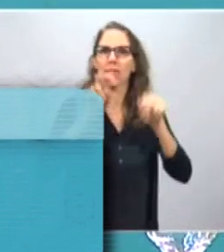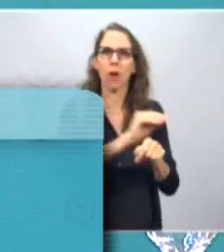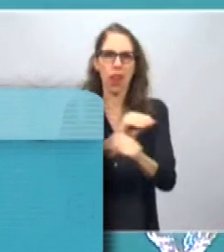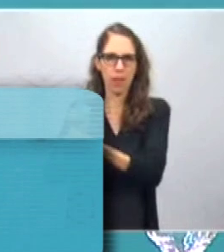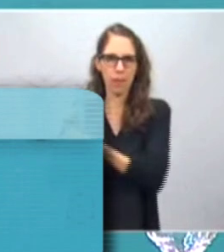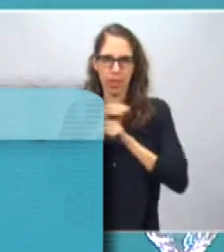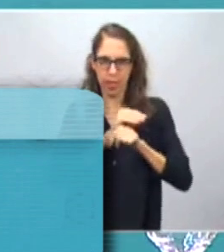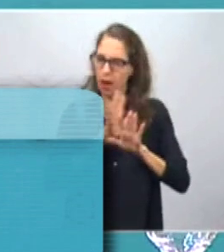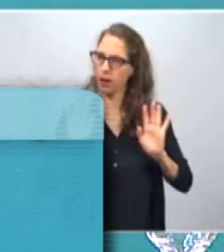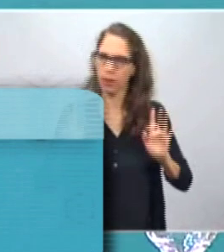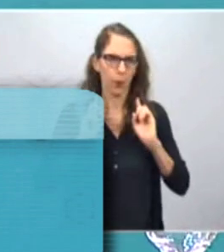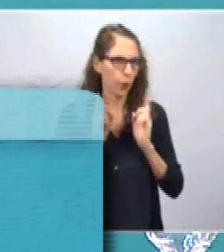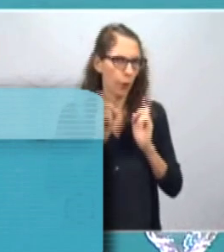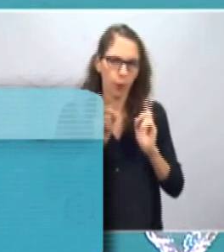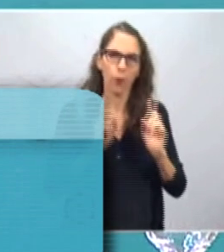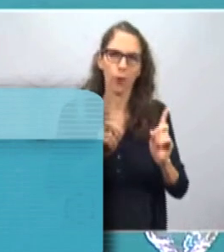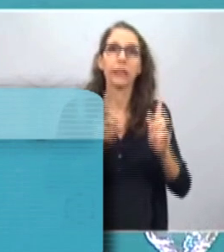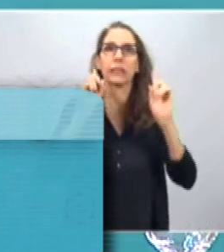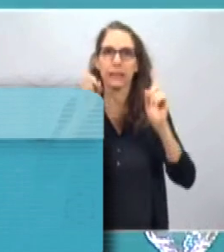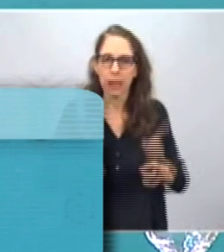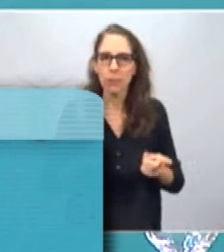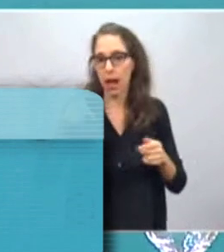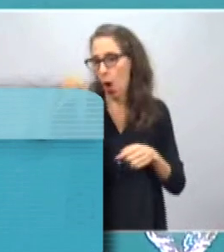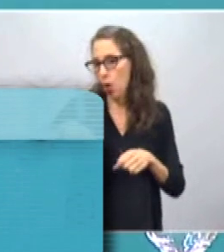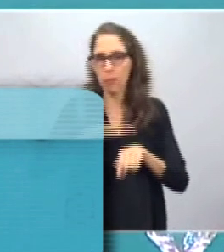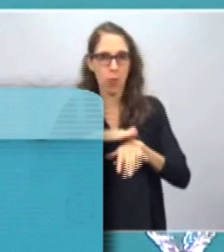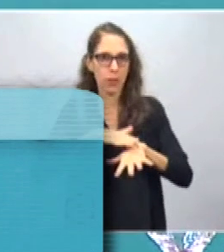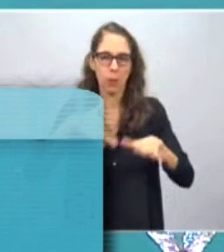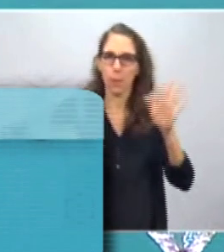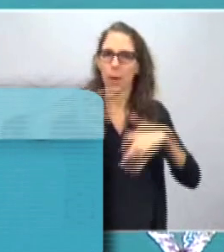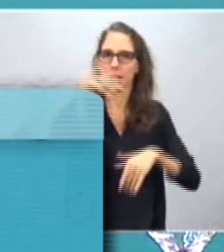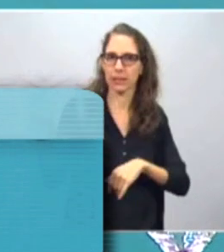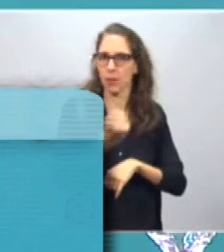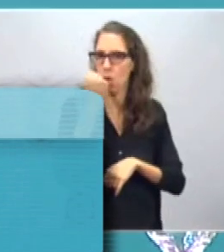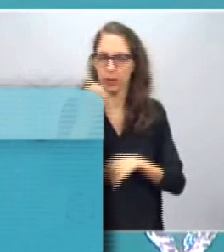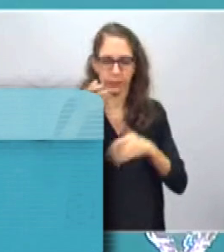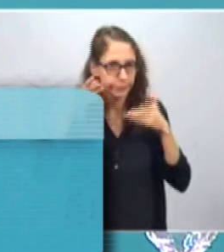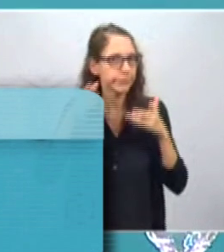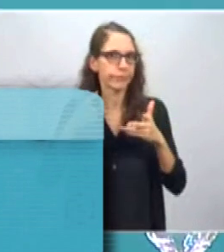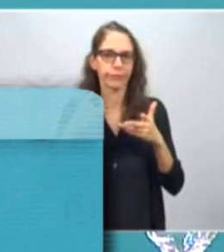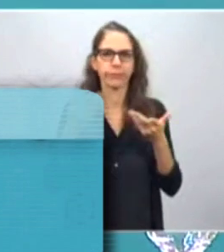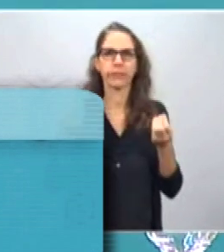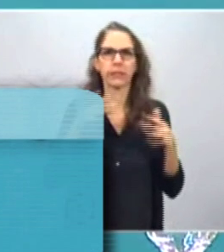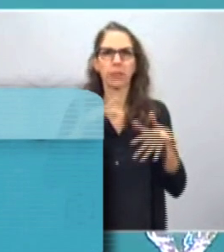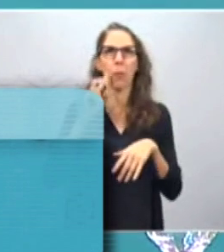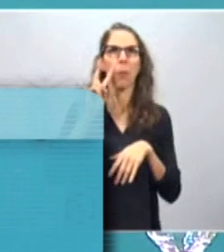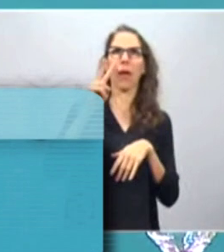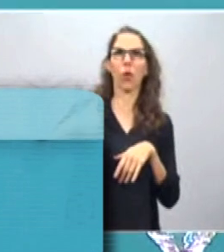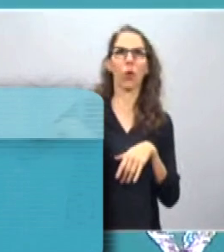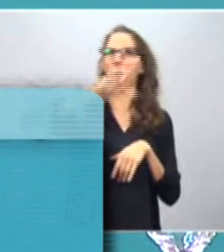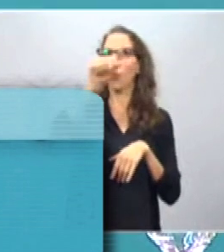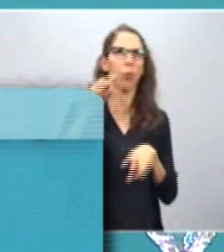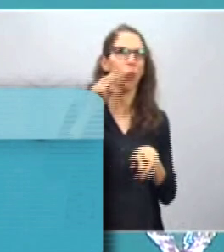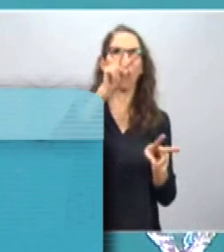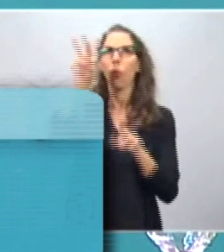alimentaria y por supuesto también que cobra todavía mayor relevancia lo que estamos observando a nivel nacional de la